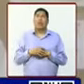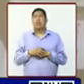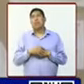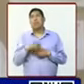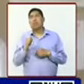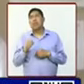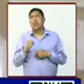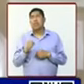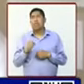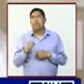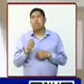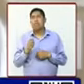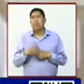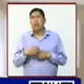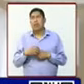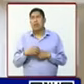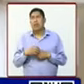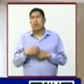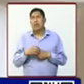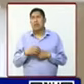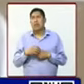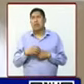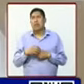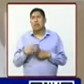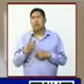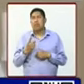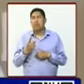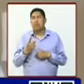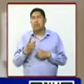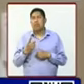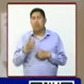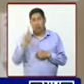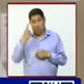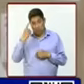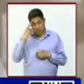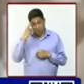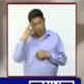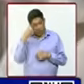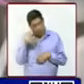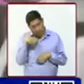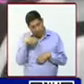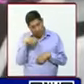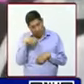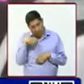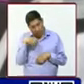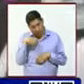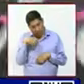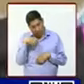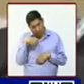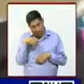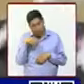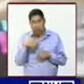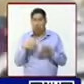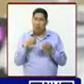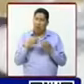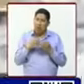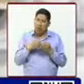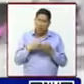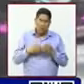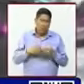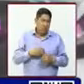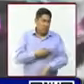sí, se tiene el diagnóstico de ingreso de una parálisis cerebral infantil, más unas úlceras, ¿no?